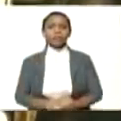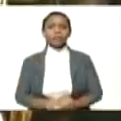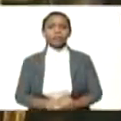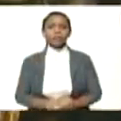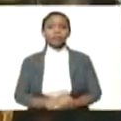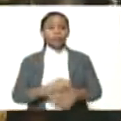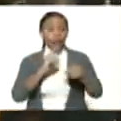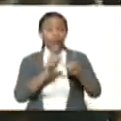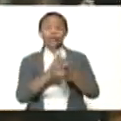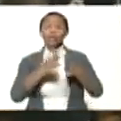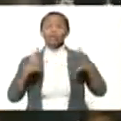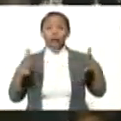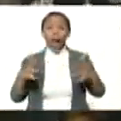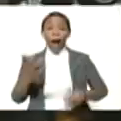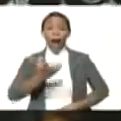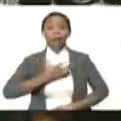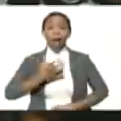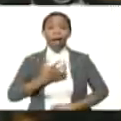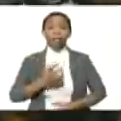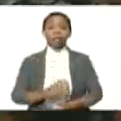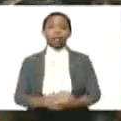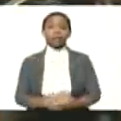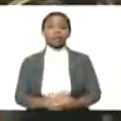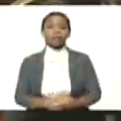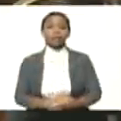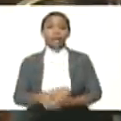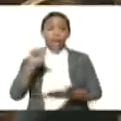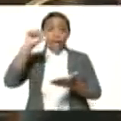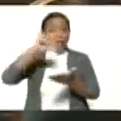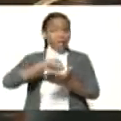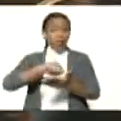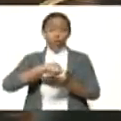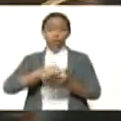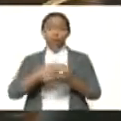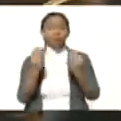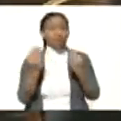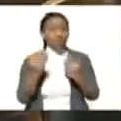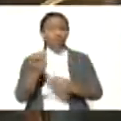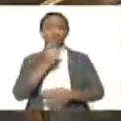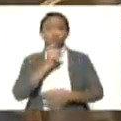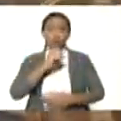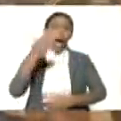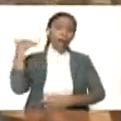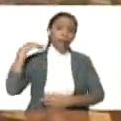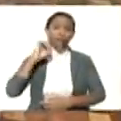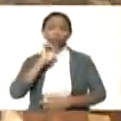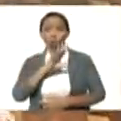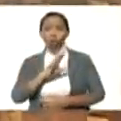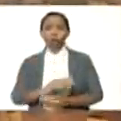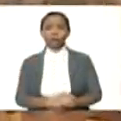Fue un gran alcalde en medio de tantas dificultades.